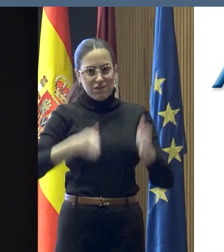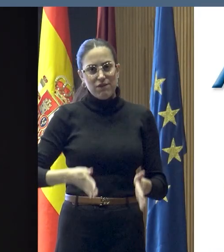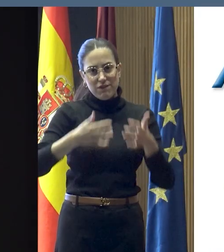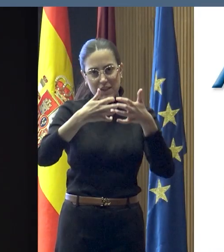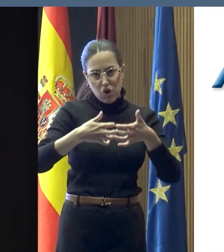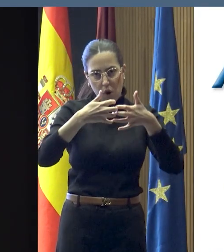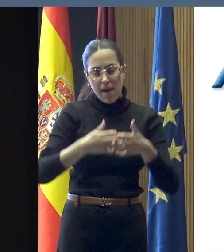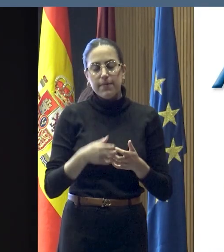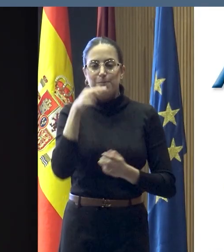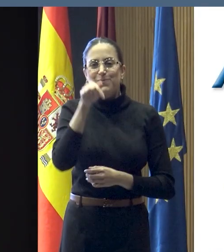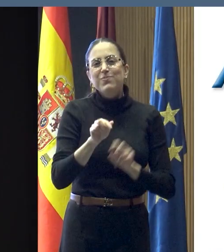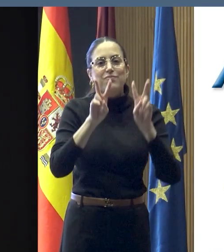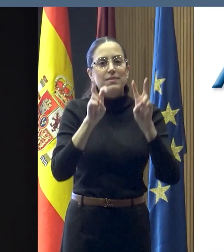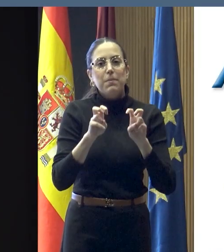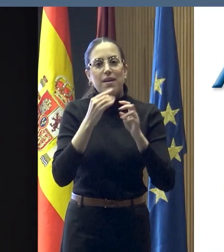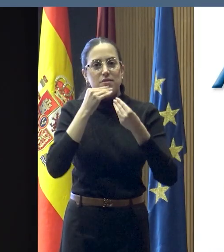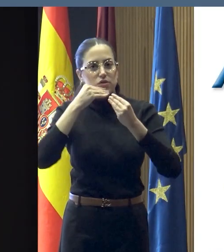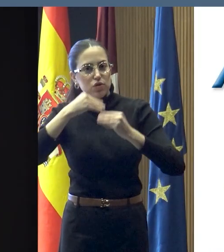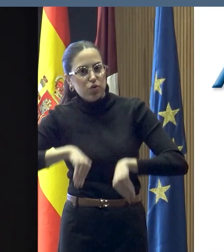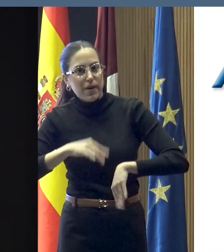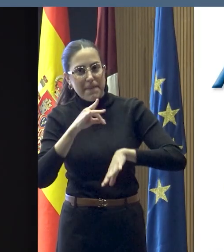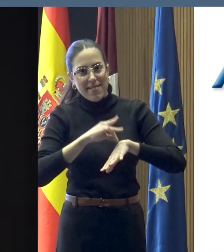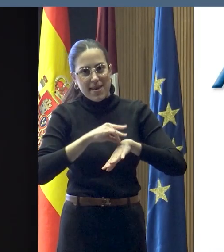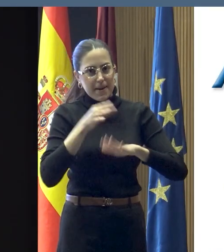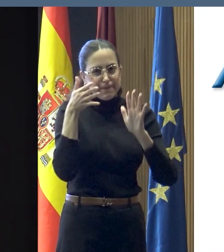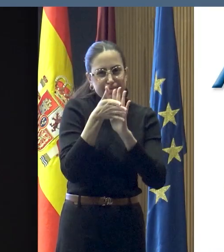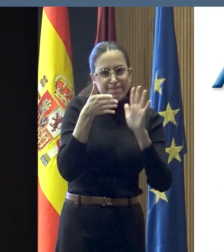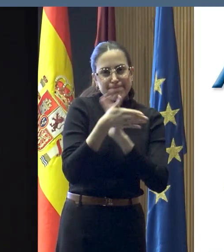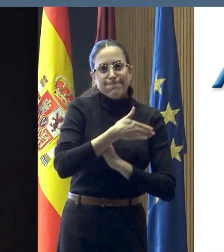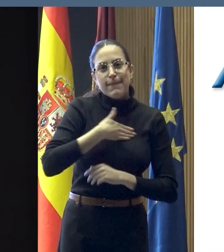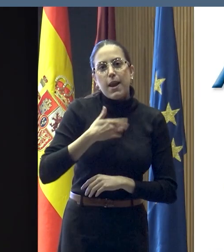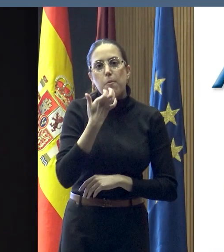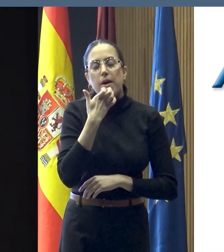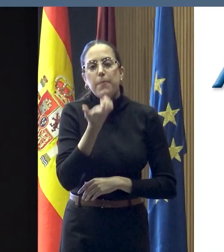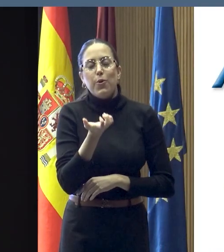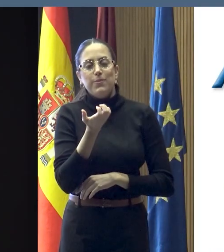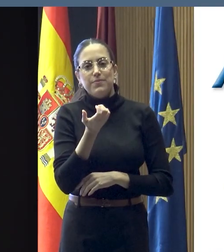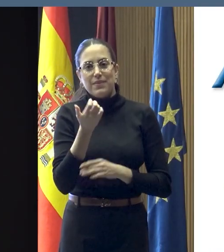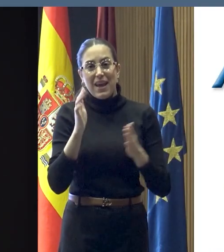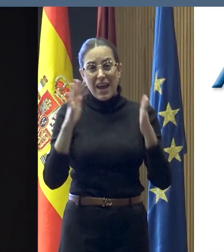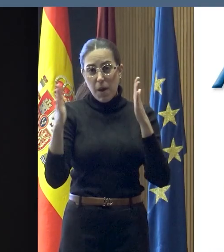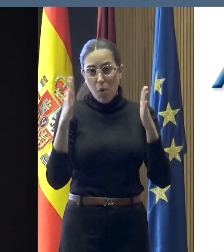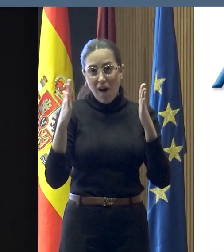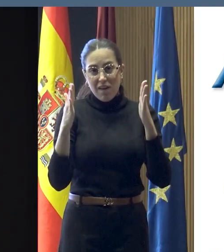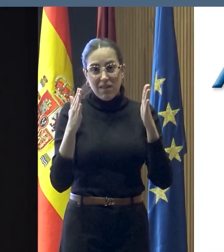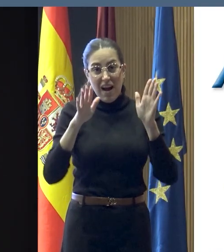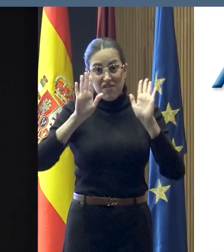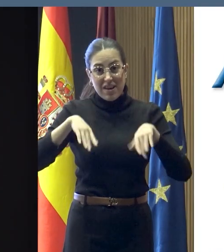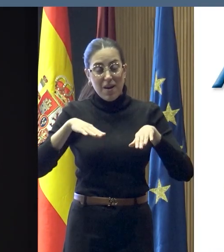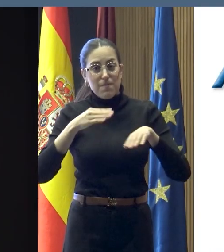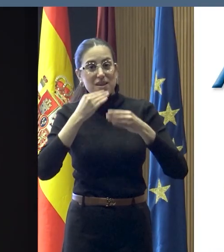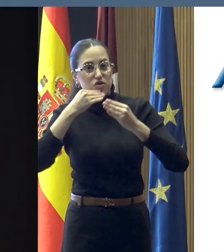cuestión muy relevante en la historia de la medicina: cómo durante mucho tiempo el cuerpo masculino